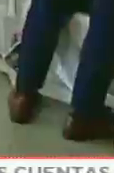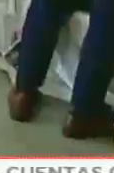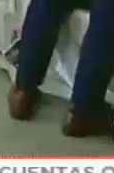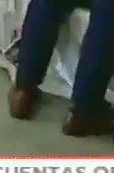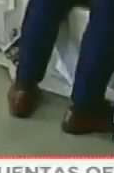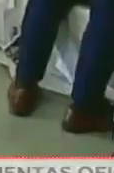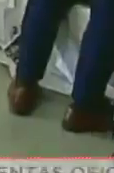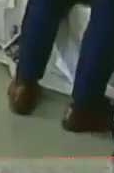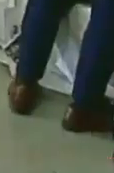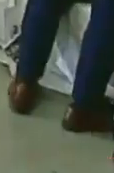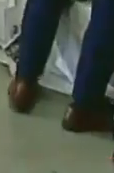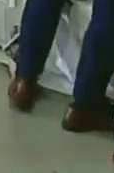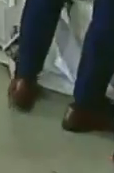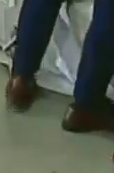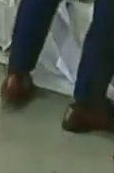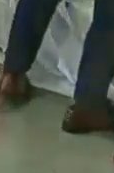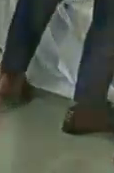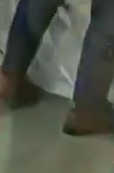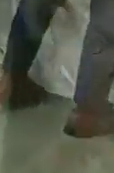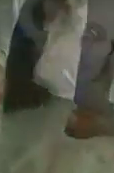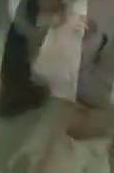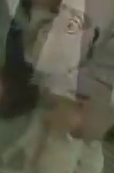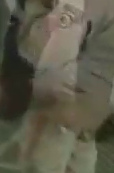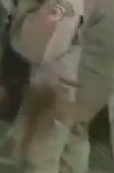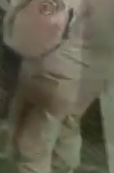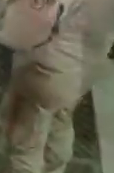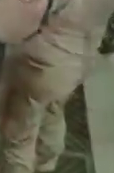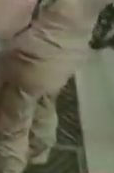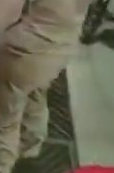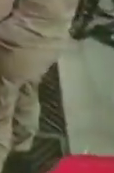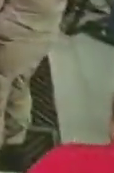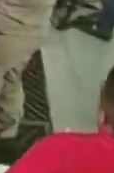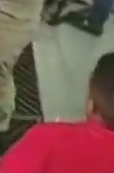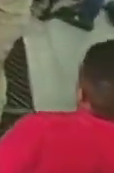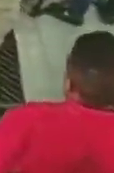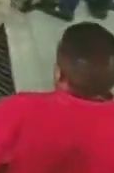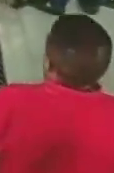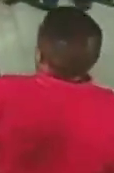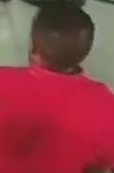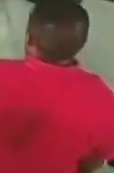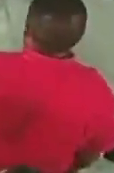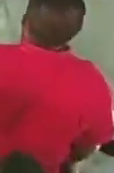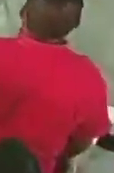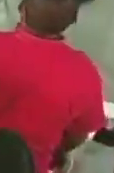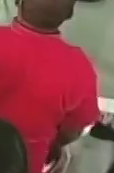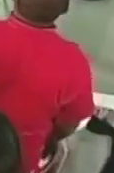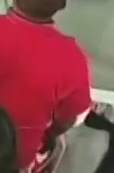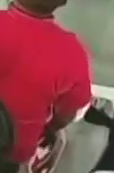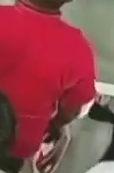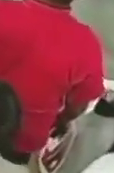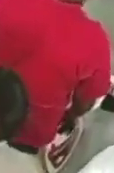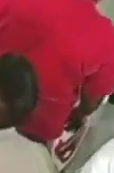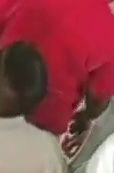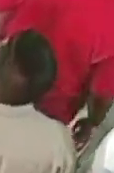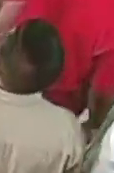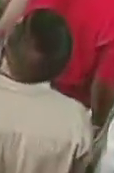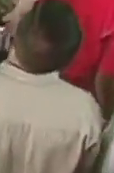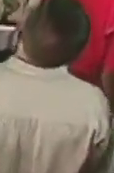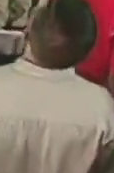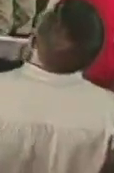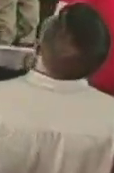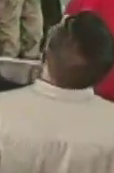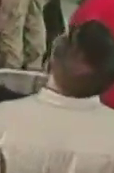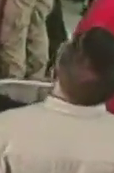sobre todo con el sector privado, de apostar por Venezuela, de construir a través, en este caso, del motor de